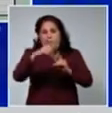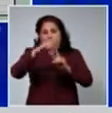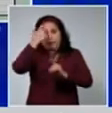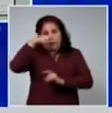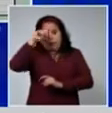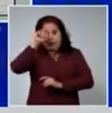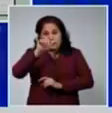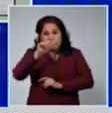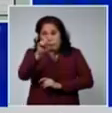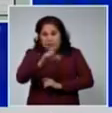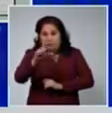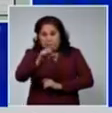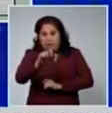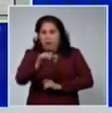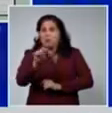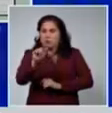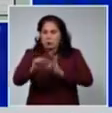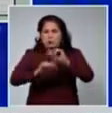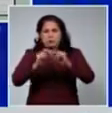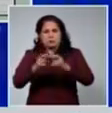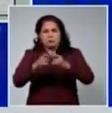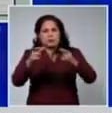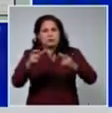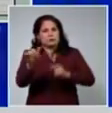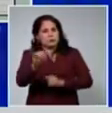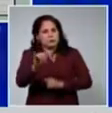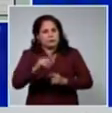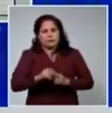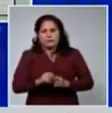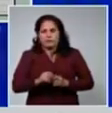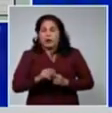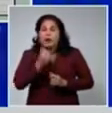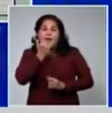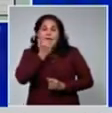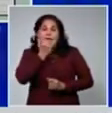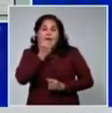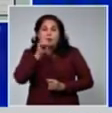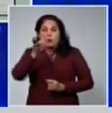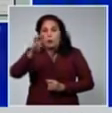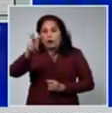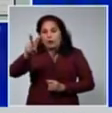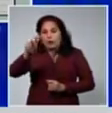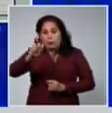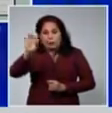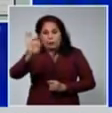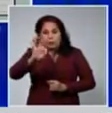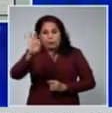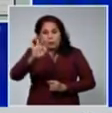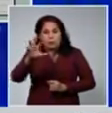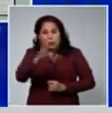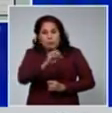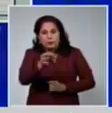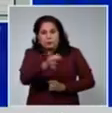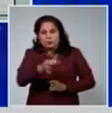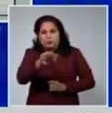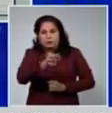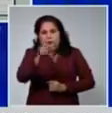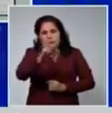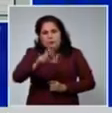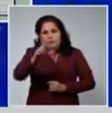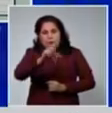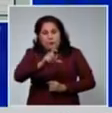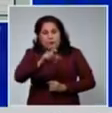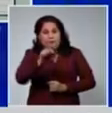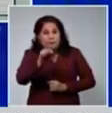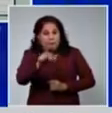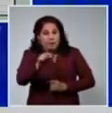también se se incrementa hay una aceptación en el 92 por ciento de sus municipios y la